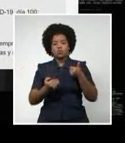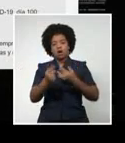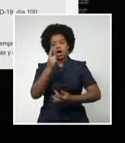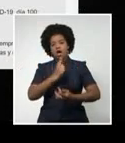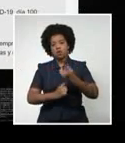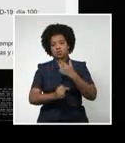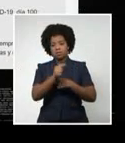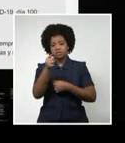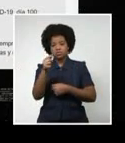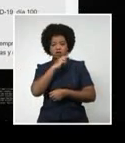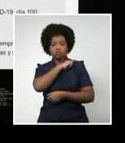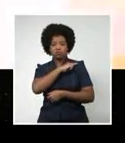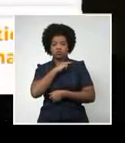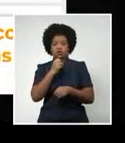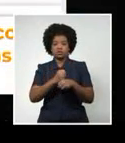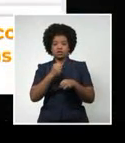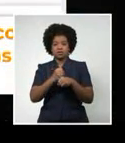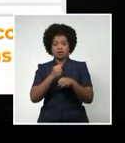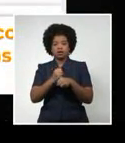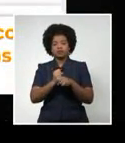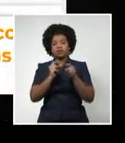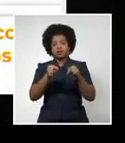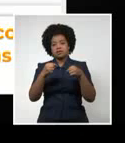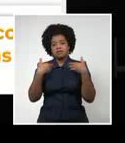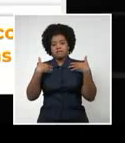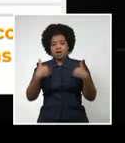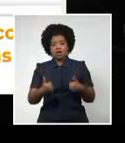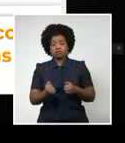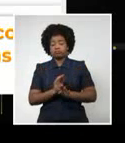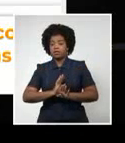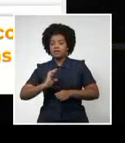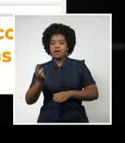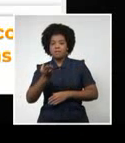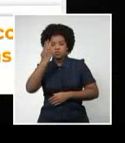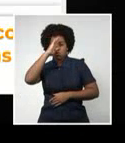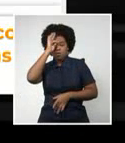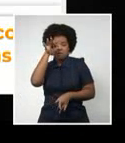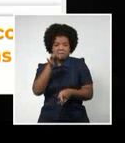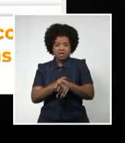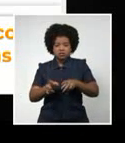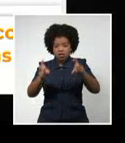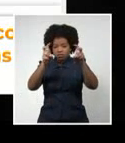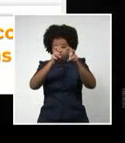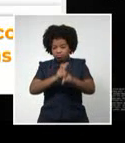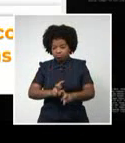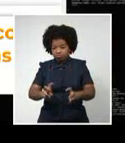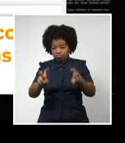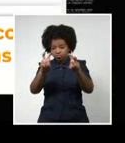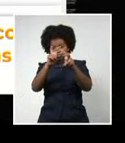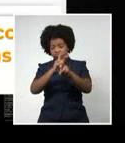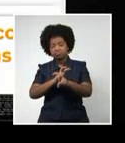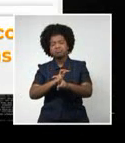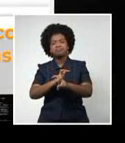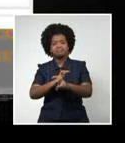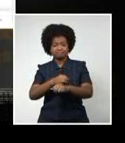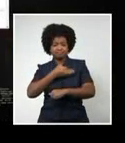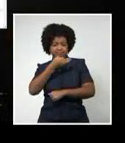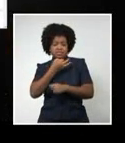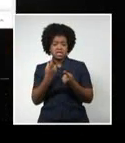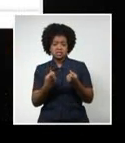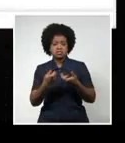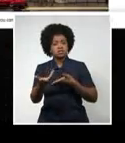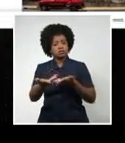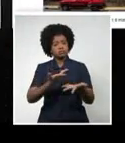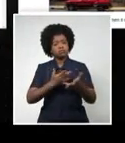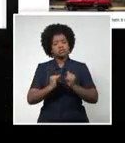sede diplomática y sus familiares. De inmediato, Cuba inició una exhaustiva investigación y expuso la necesidad de compartir